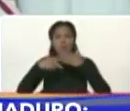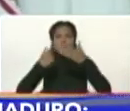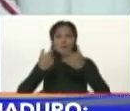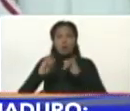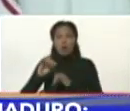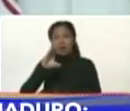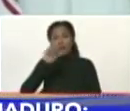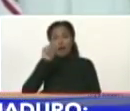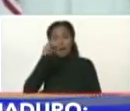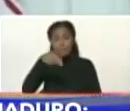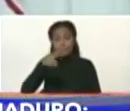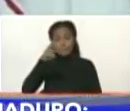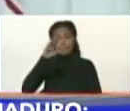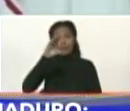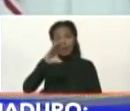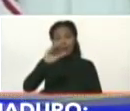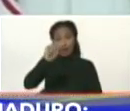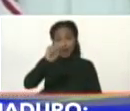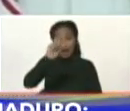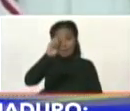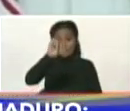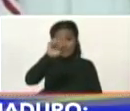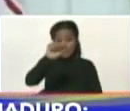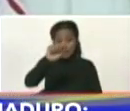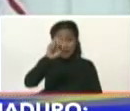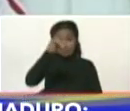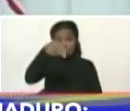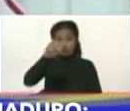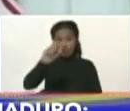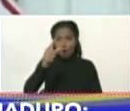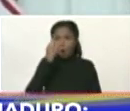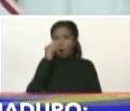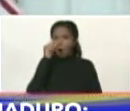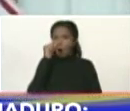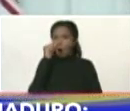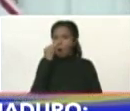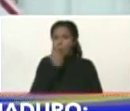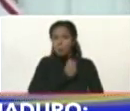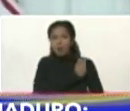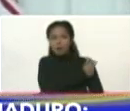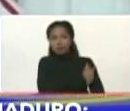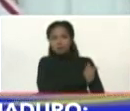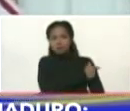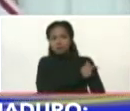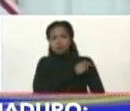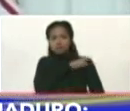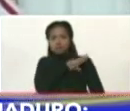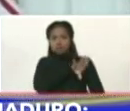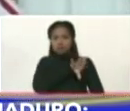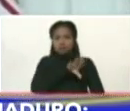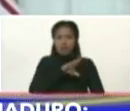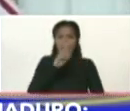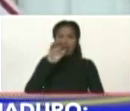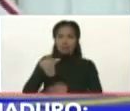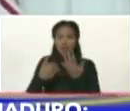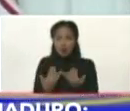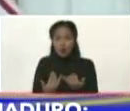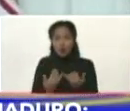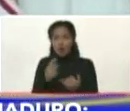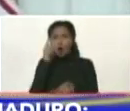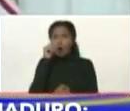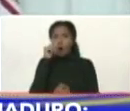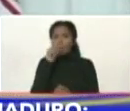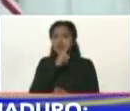Camacho. Hay que identificar a Camacho, es un nazi. Y América Latina y el Caribe debe saber que ese señor